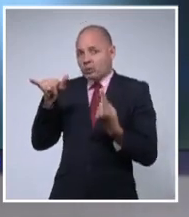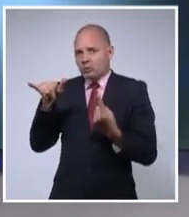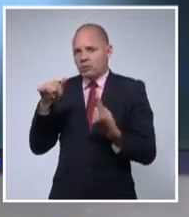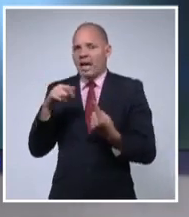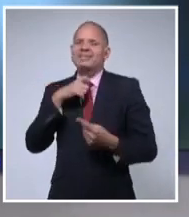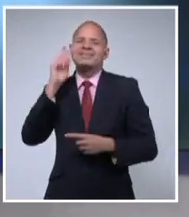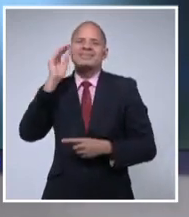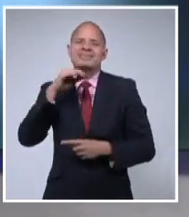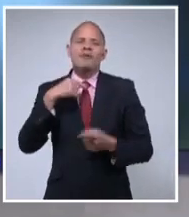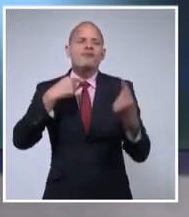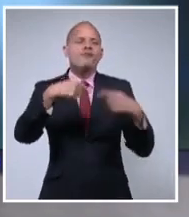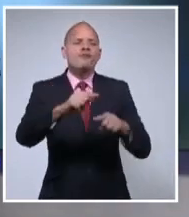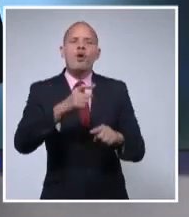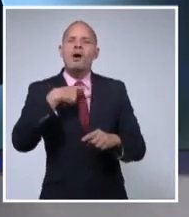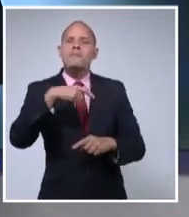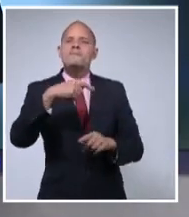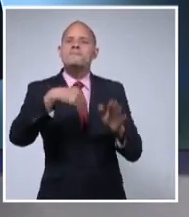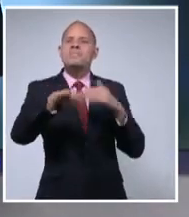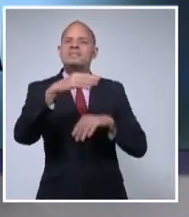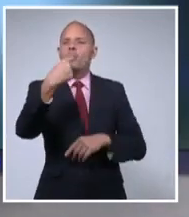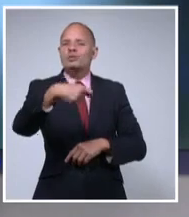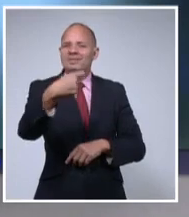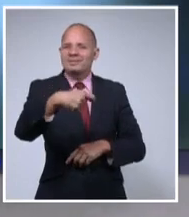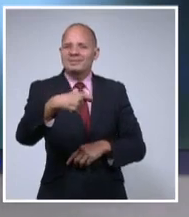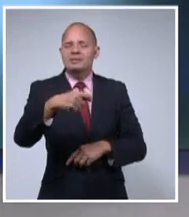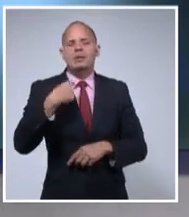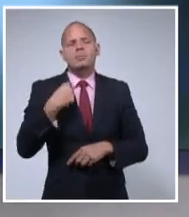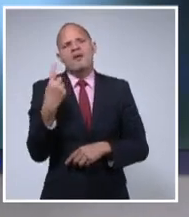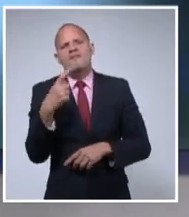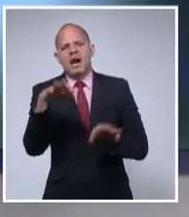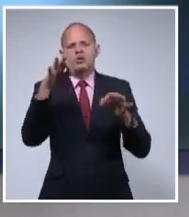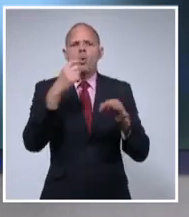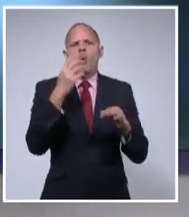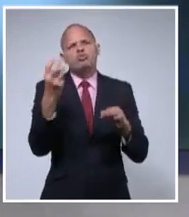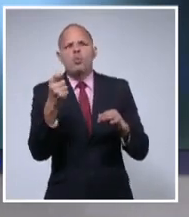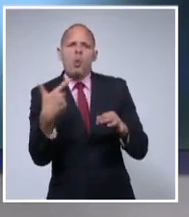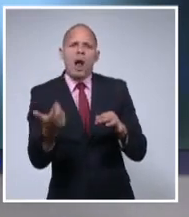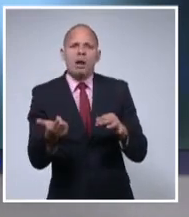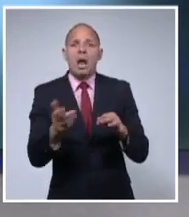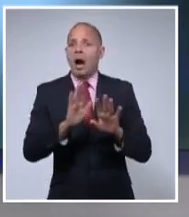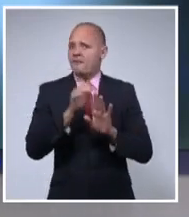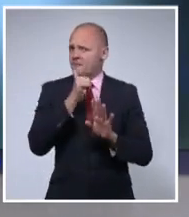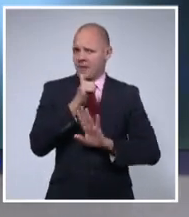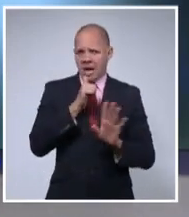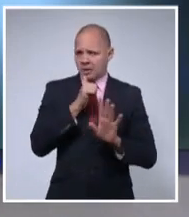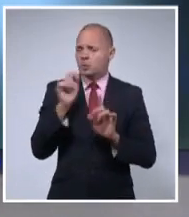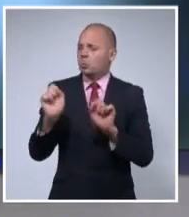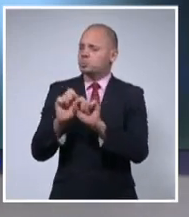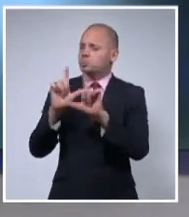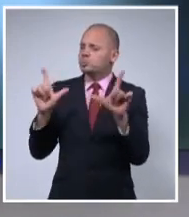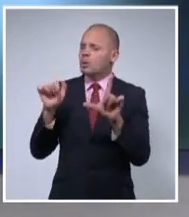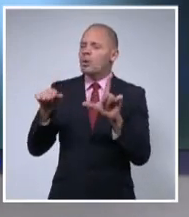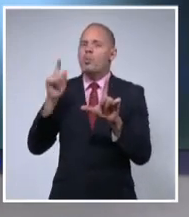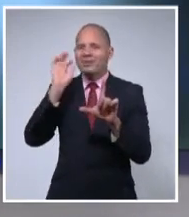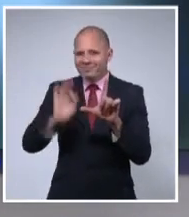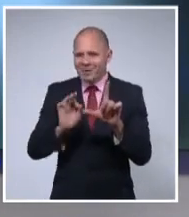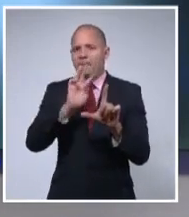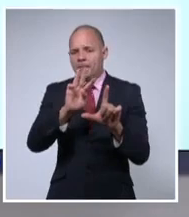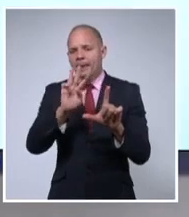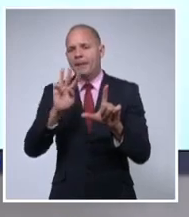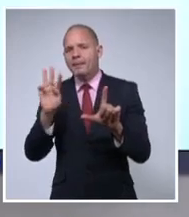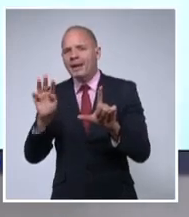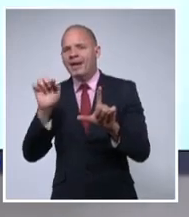Justicia, puede buscar en la página de la Gaceta Oficial de la República. Les acabo de mostrar la página. Usted puede buscar ahí. La Gaceta Oficial, por ejemplo,